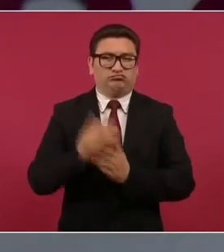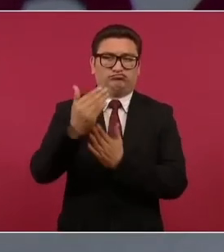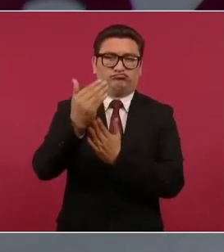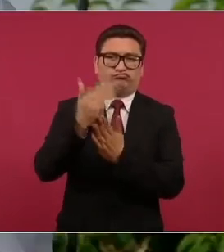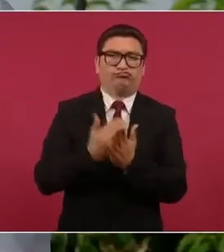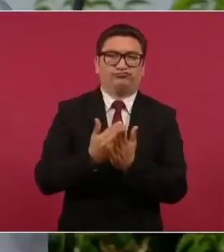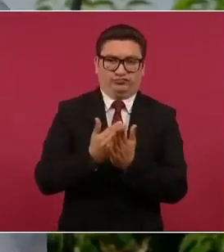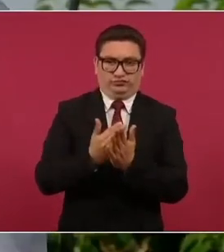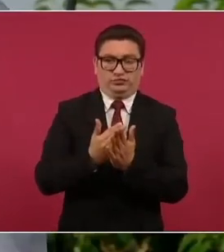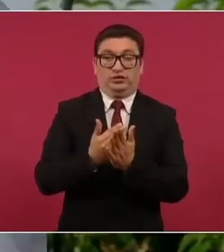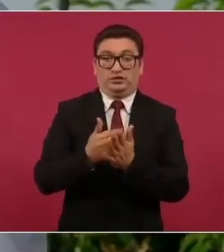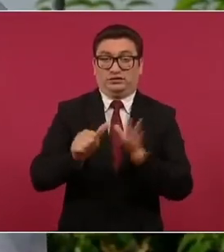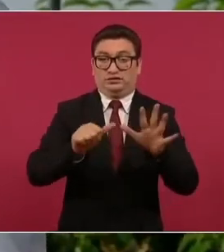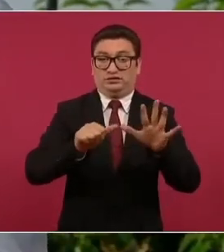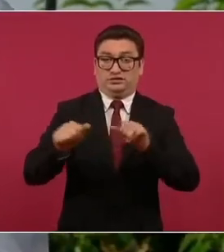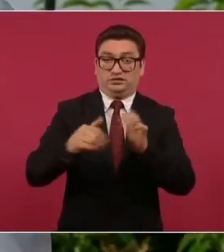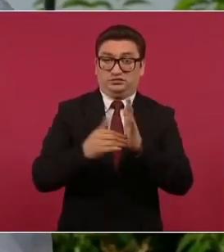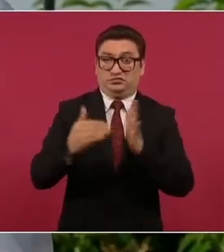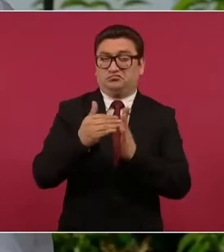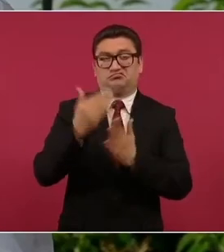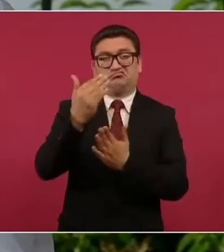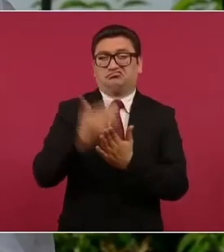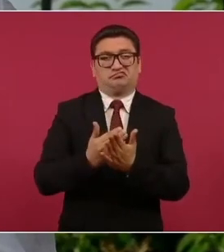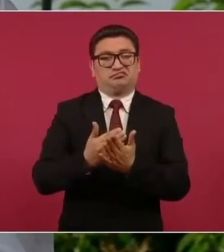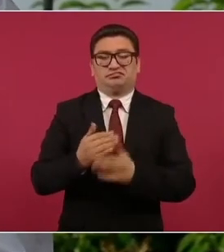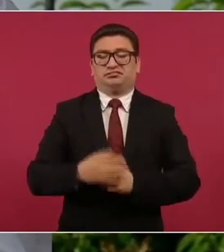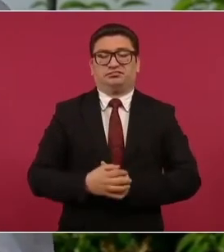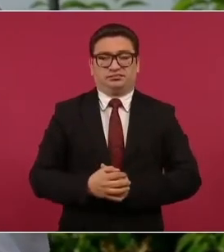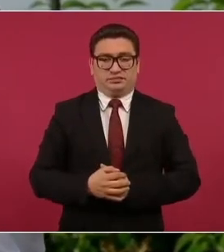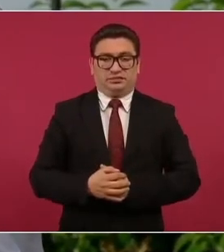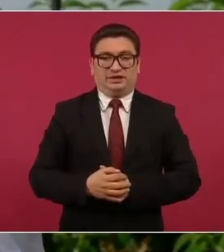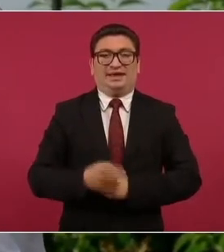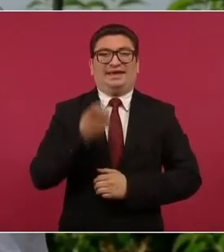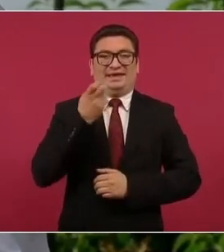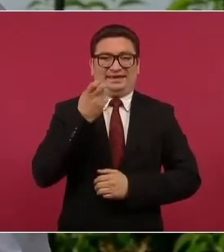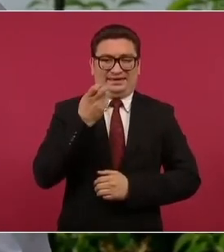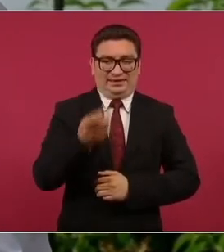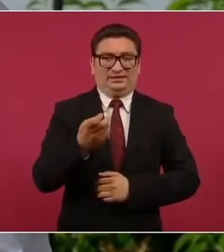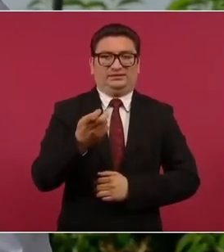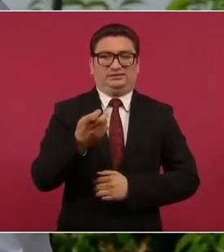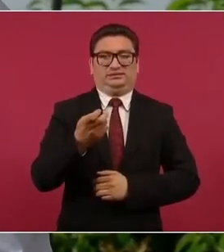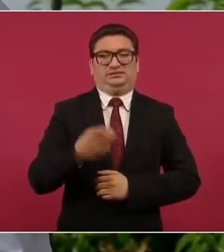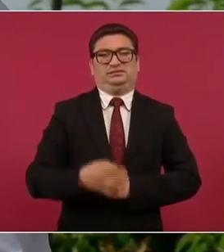menos de 600 millones. Y así,